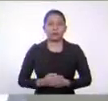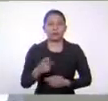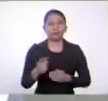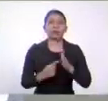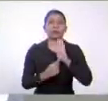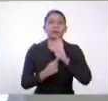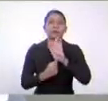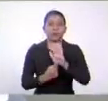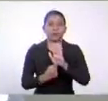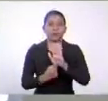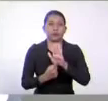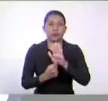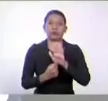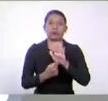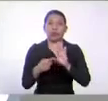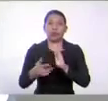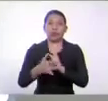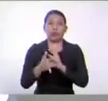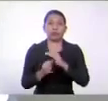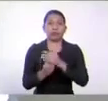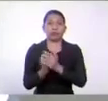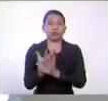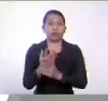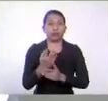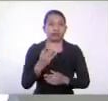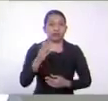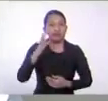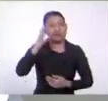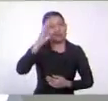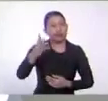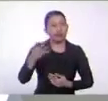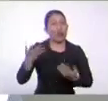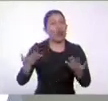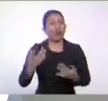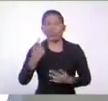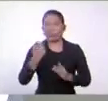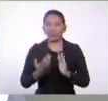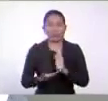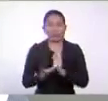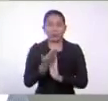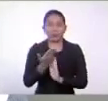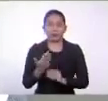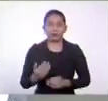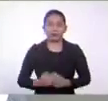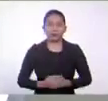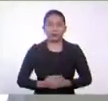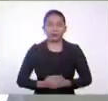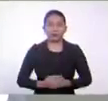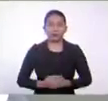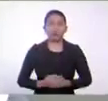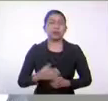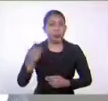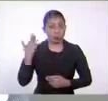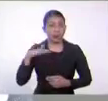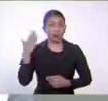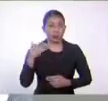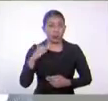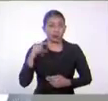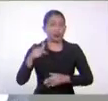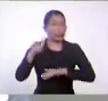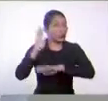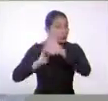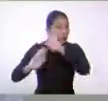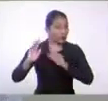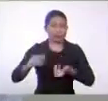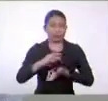la existencia de tecnologías ficticias o aún no desarrolladas. Es común que en los cuentos de ciencia